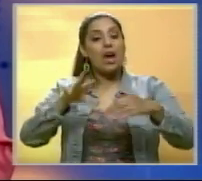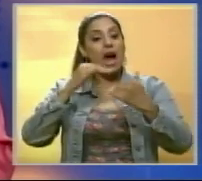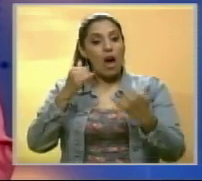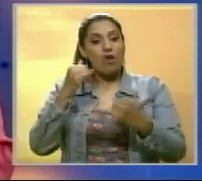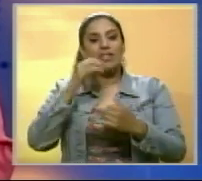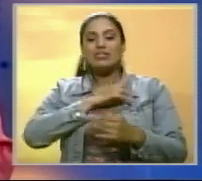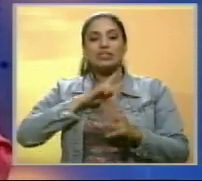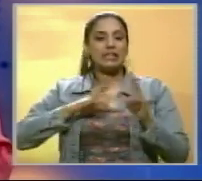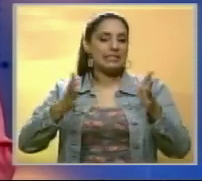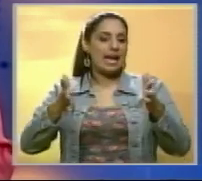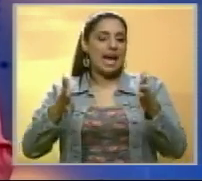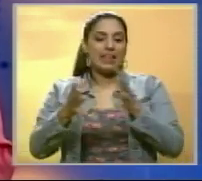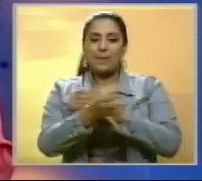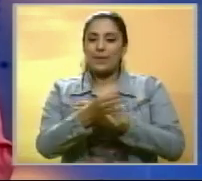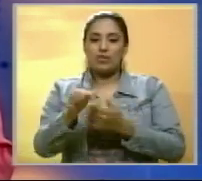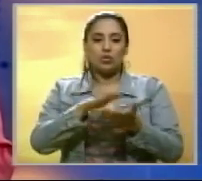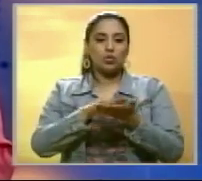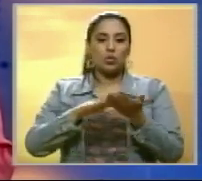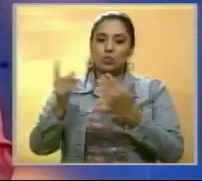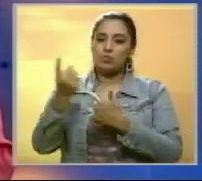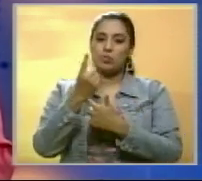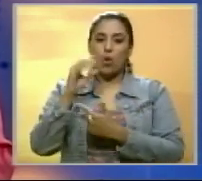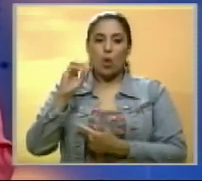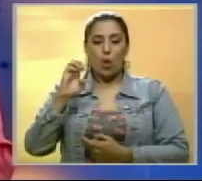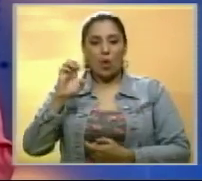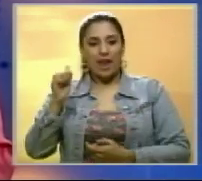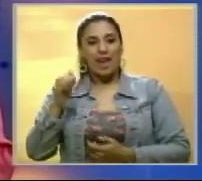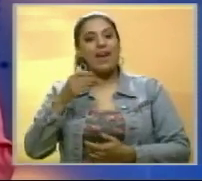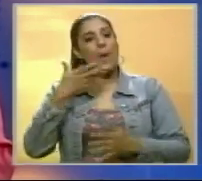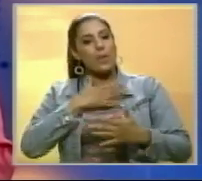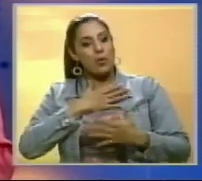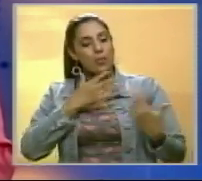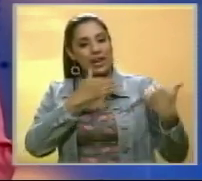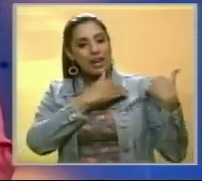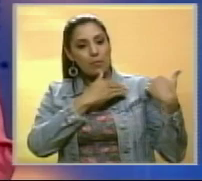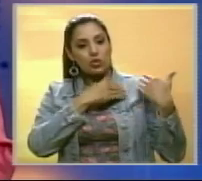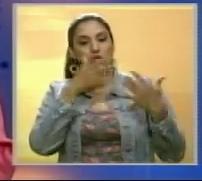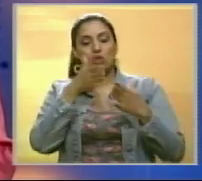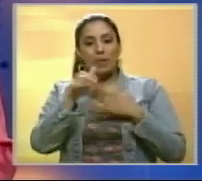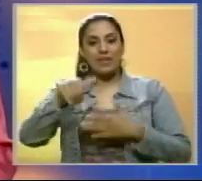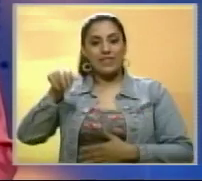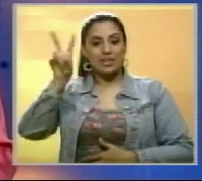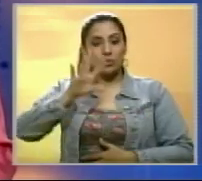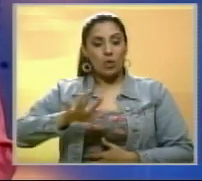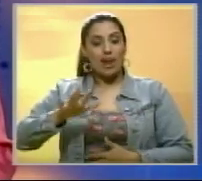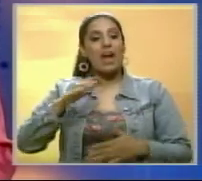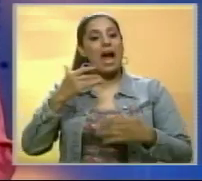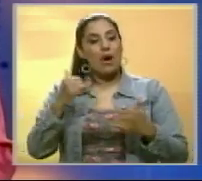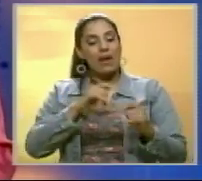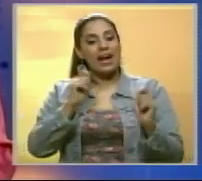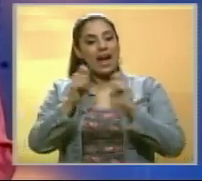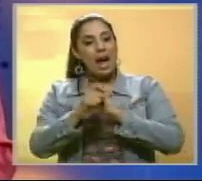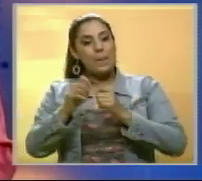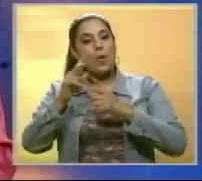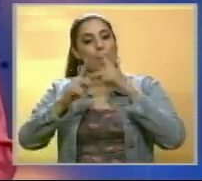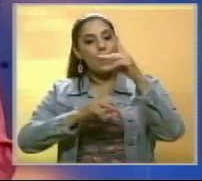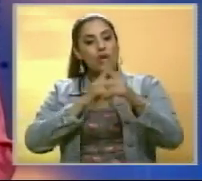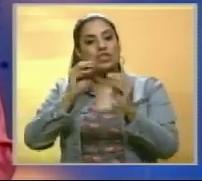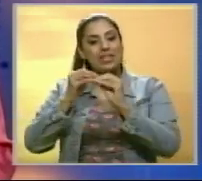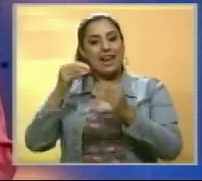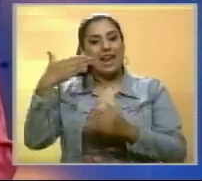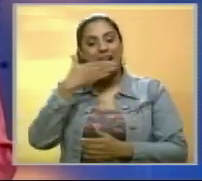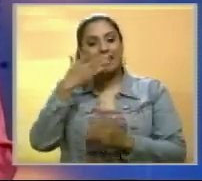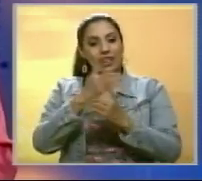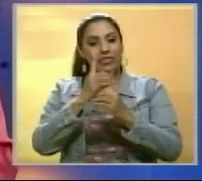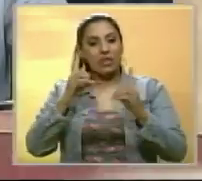calificó como una victoria la resolución conciliadora de la Organización de Estados Americanos sobre su país, alternativa al proceso de aplicación a la